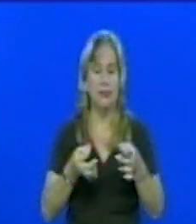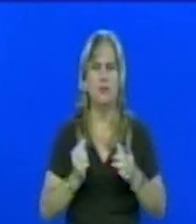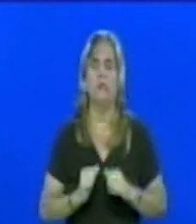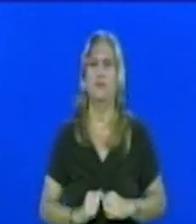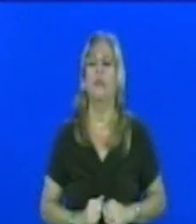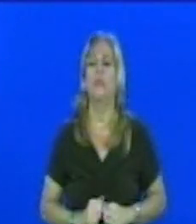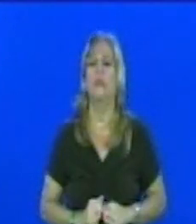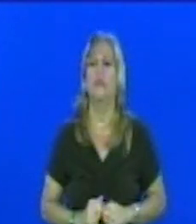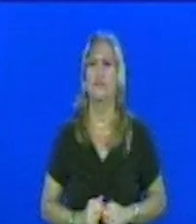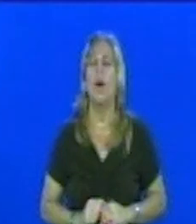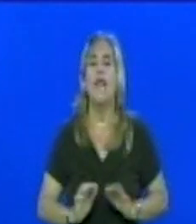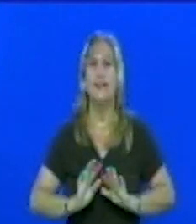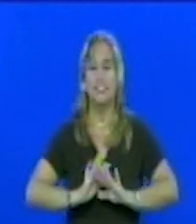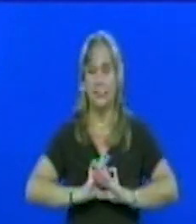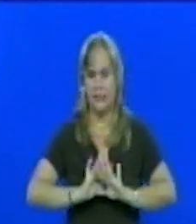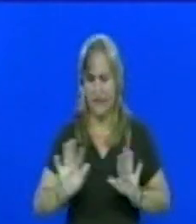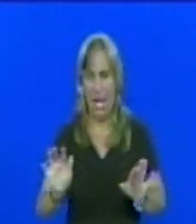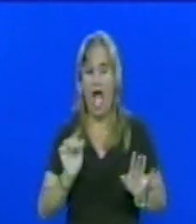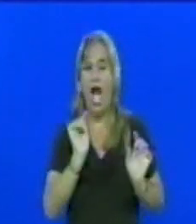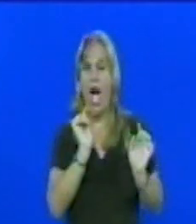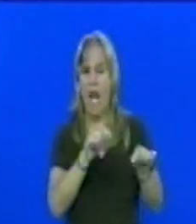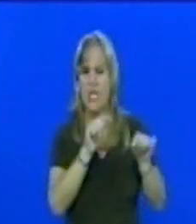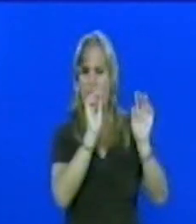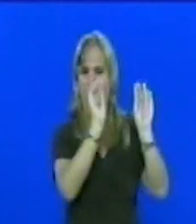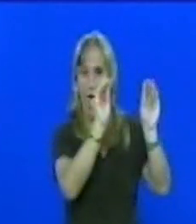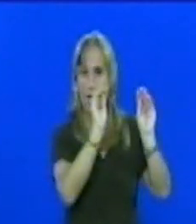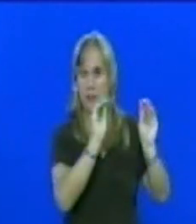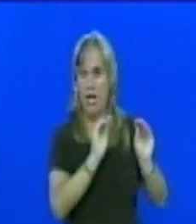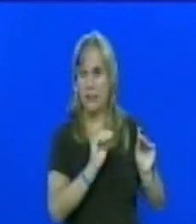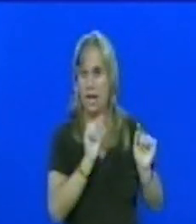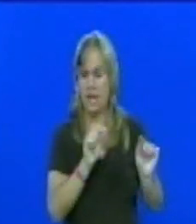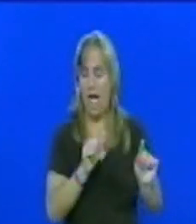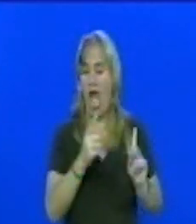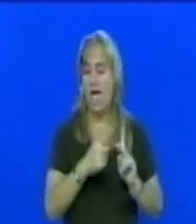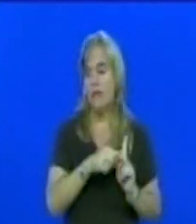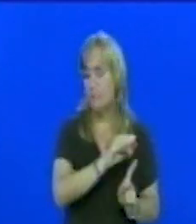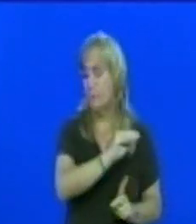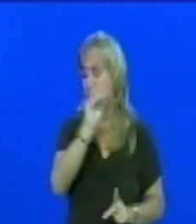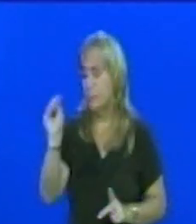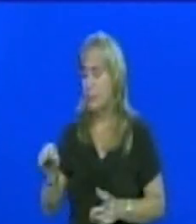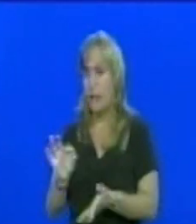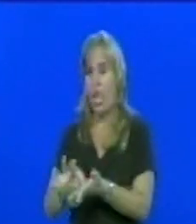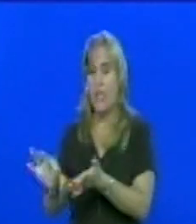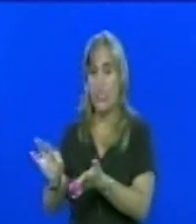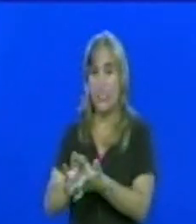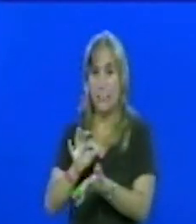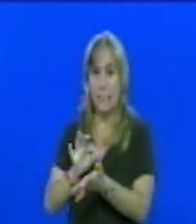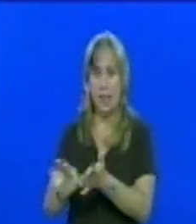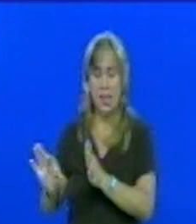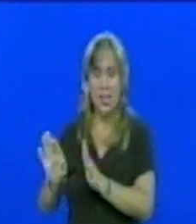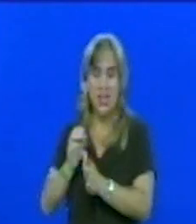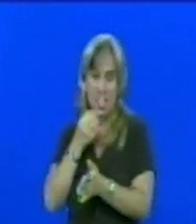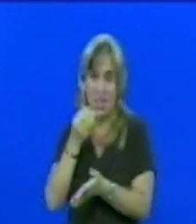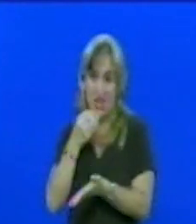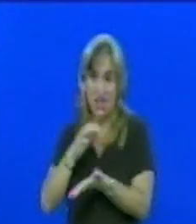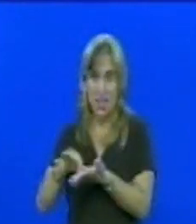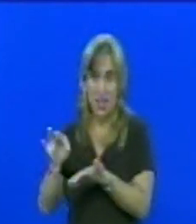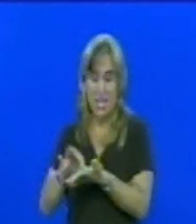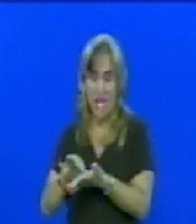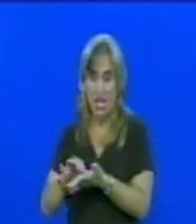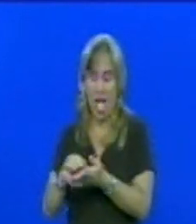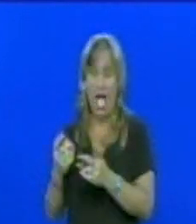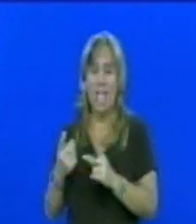eh Ya está también en las Bodegas no tiene ningún tipo de problema y la entrega del Chícharo a partir